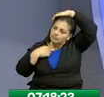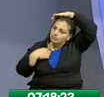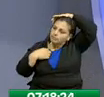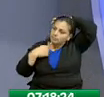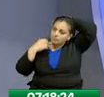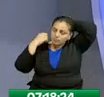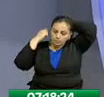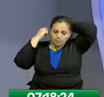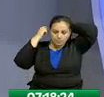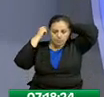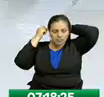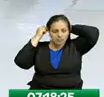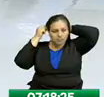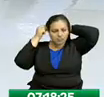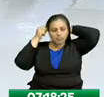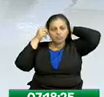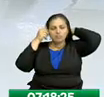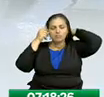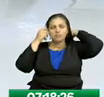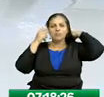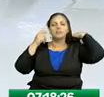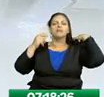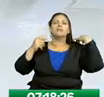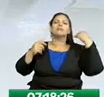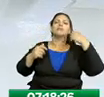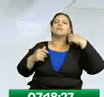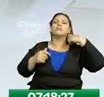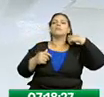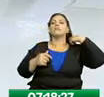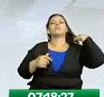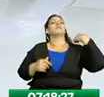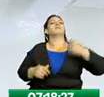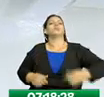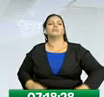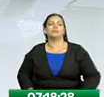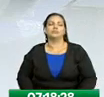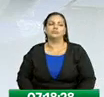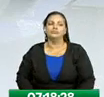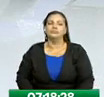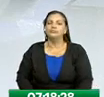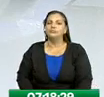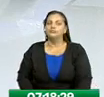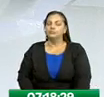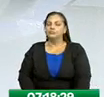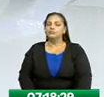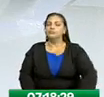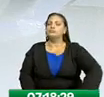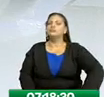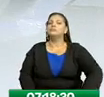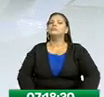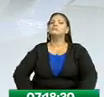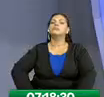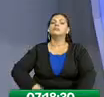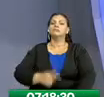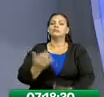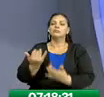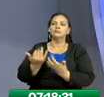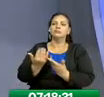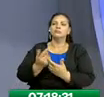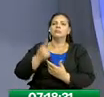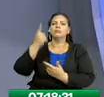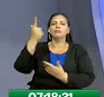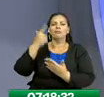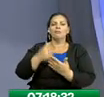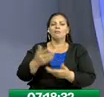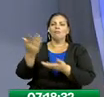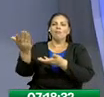maneras nos van a ayudar. Pero que igual van a requerir de una prueba confirmatoria. Exactamente. Ok, sí. Lo entiendo. Ahora, en toda la región